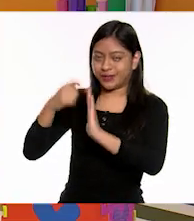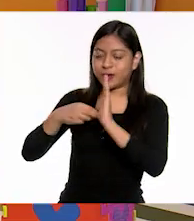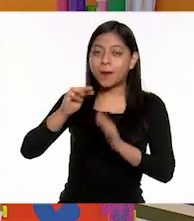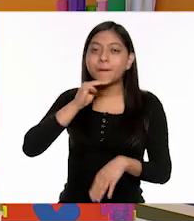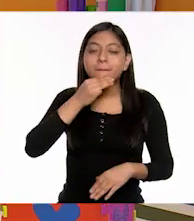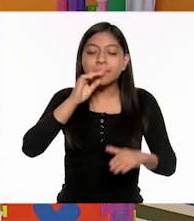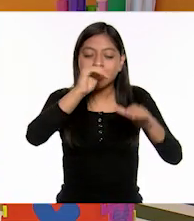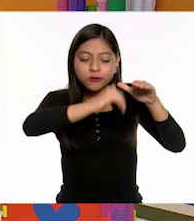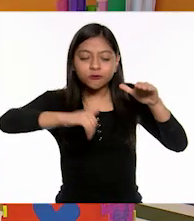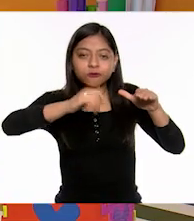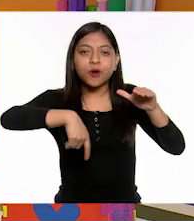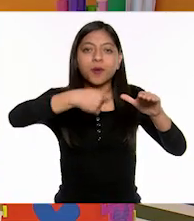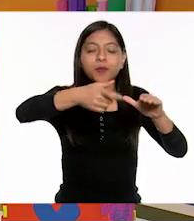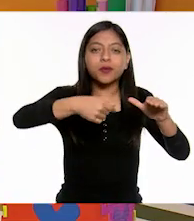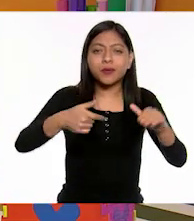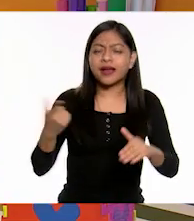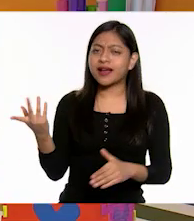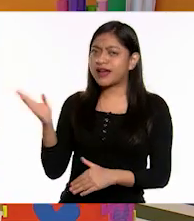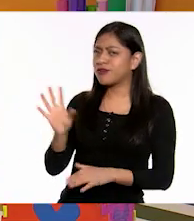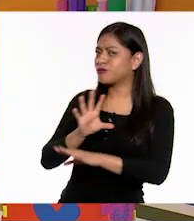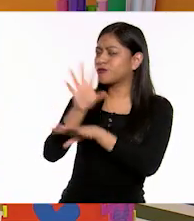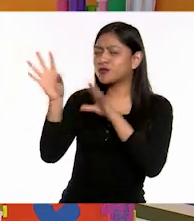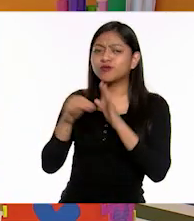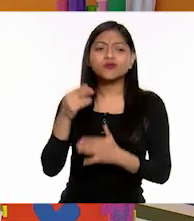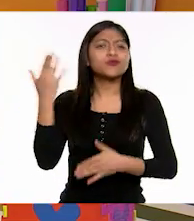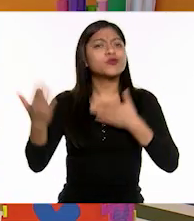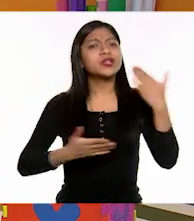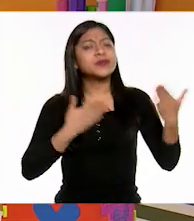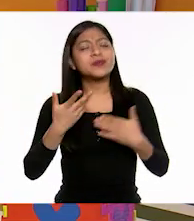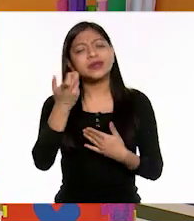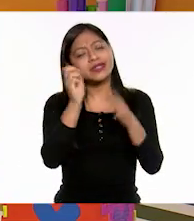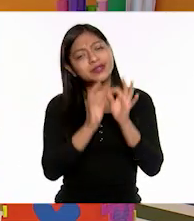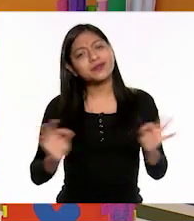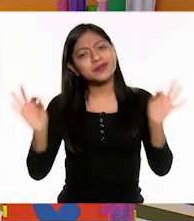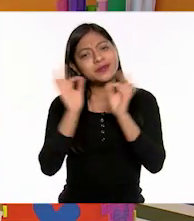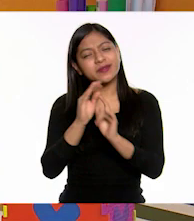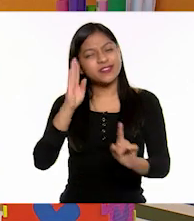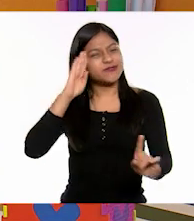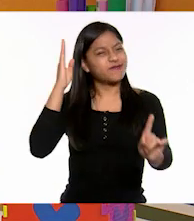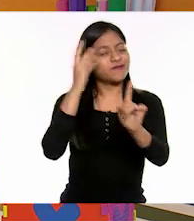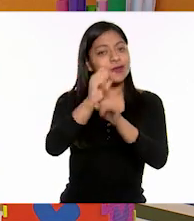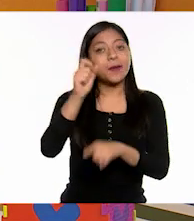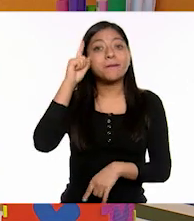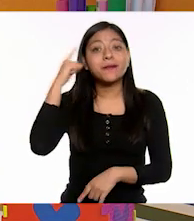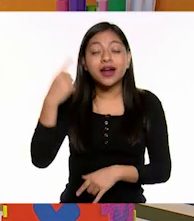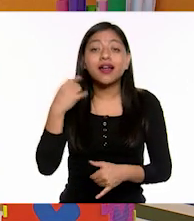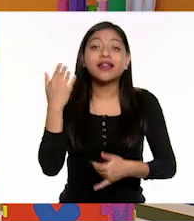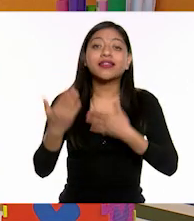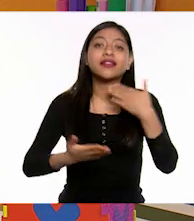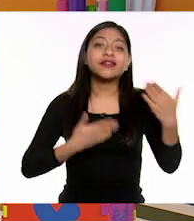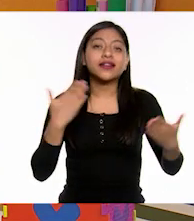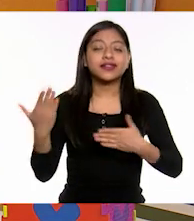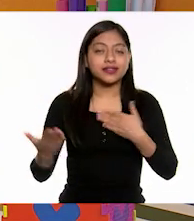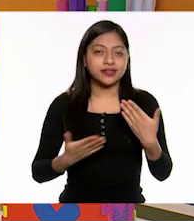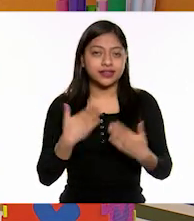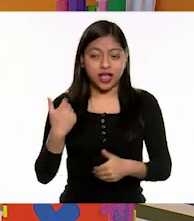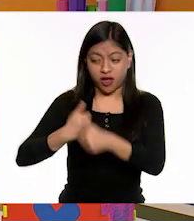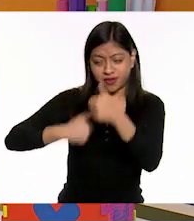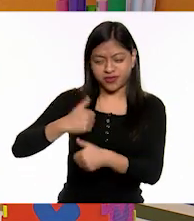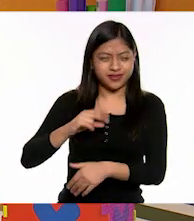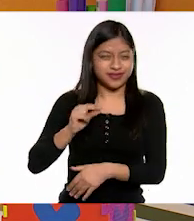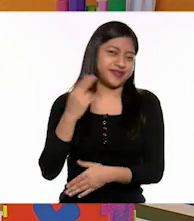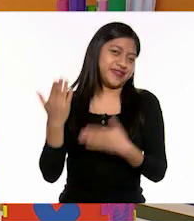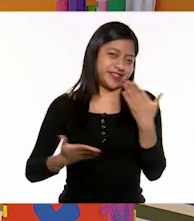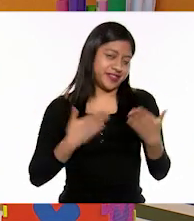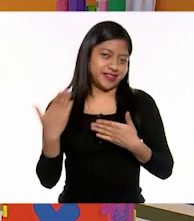vimos como todos pues estaban divirtiendo si de eso se trata jugar para divertirnos se lo estaban pasando muy bien